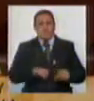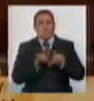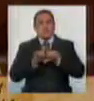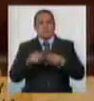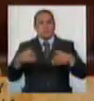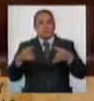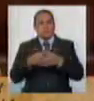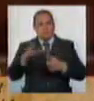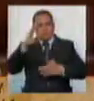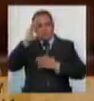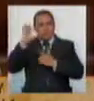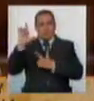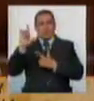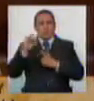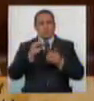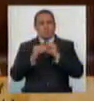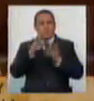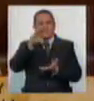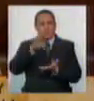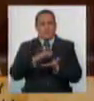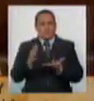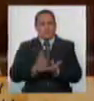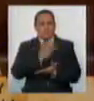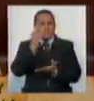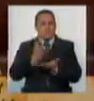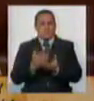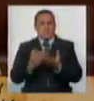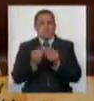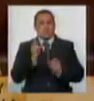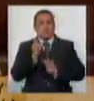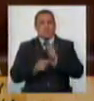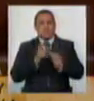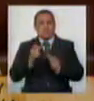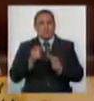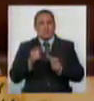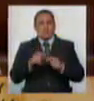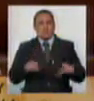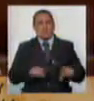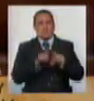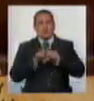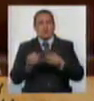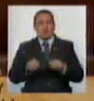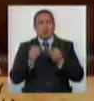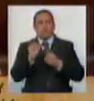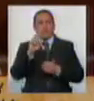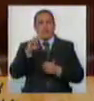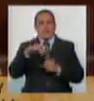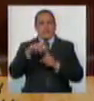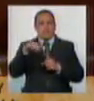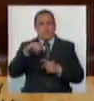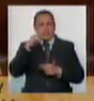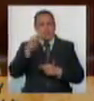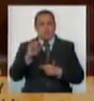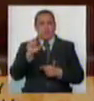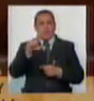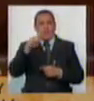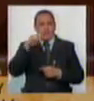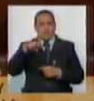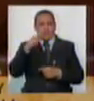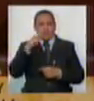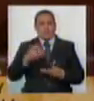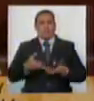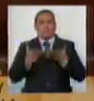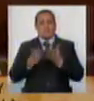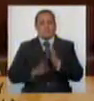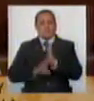Fuerza Armada, reducir con éxito a personajes tan nefastos como Artemio o Alipio y darle una oportunidad